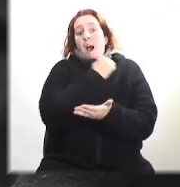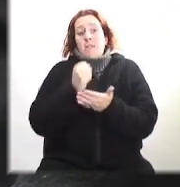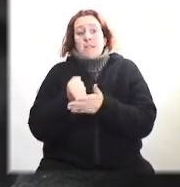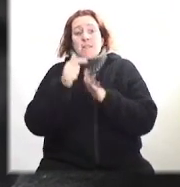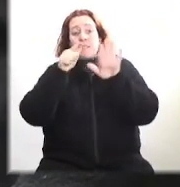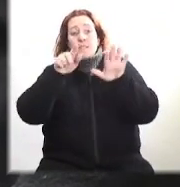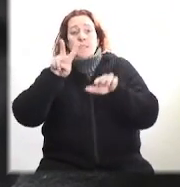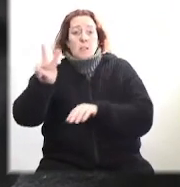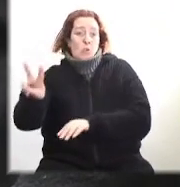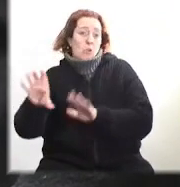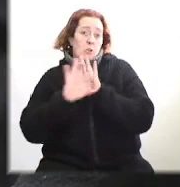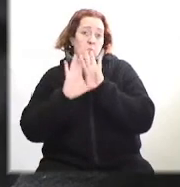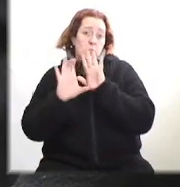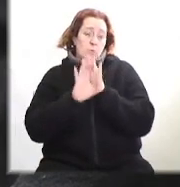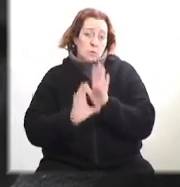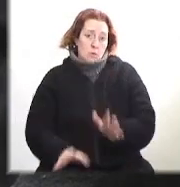República.